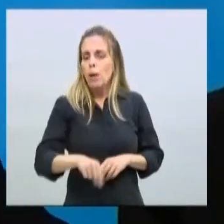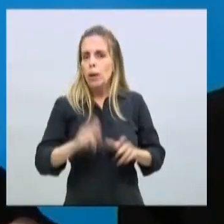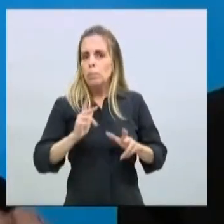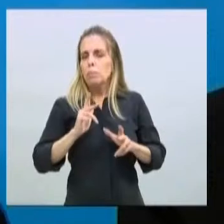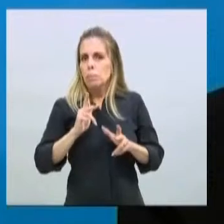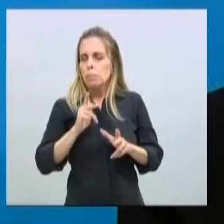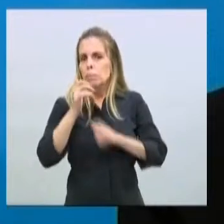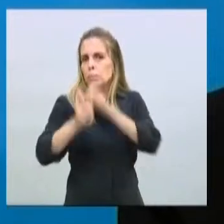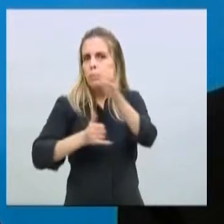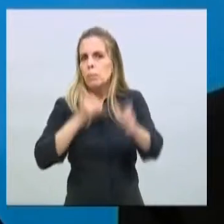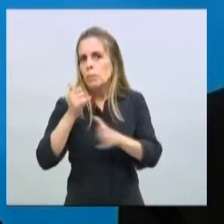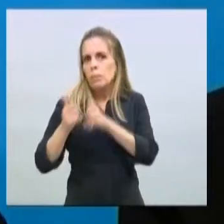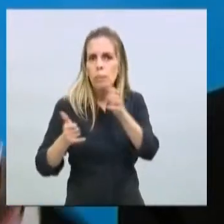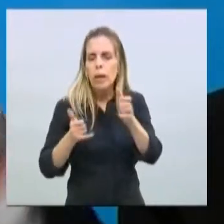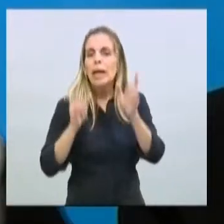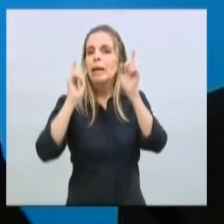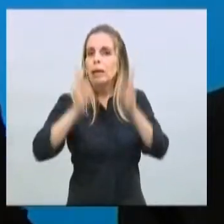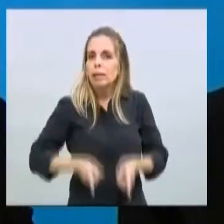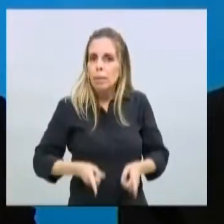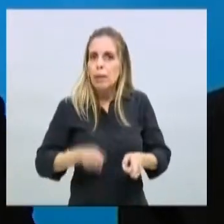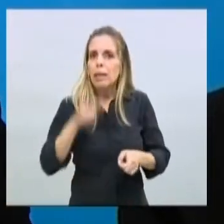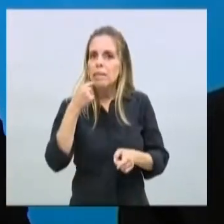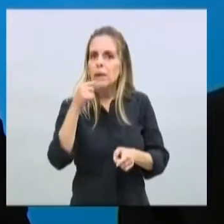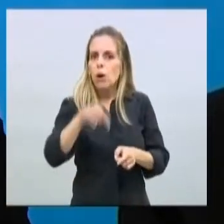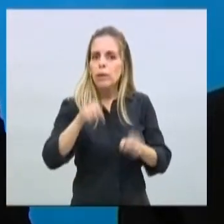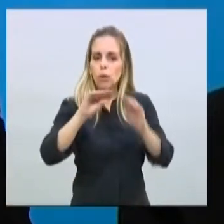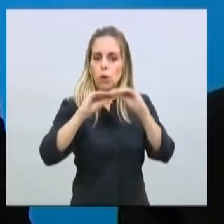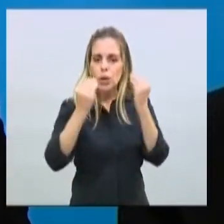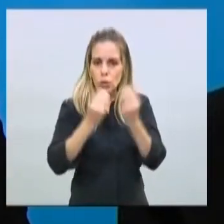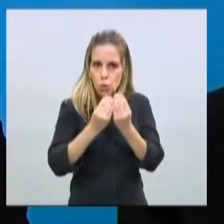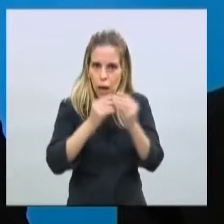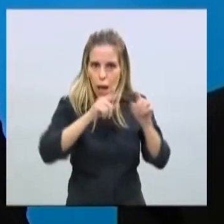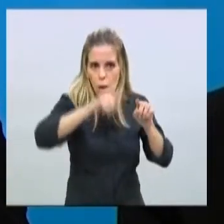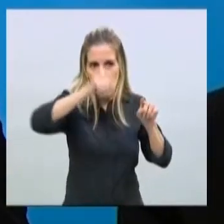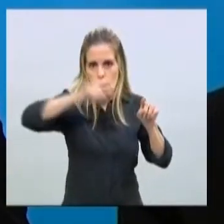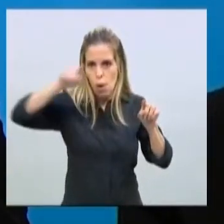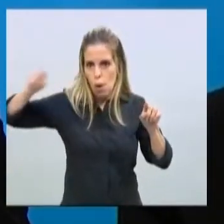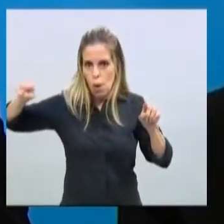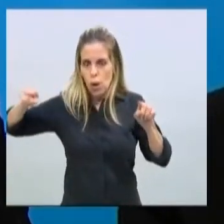esto y también digo que este resultado no es igual en todos lados.